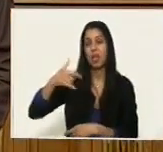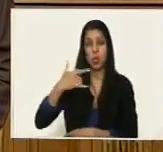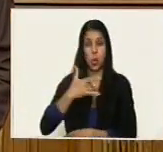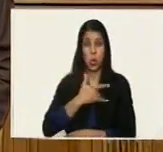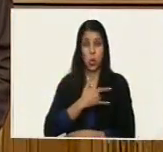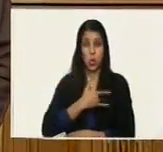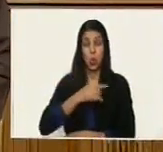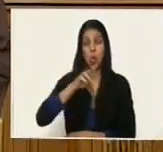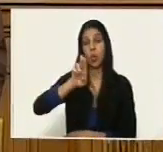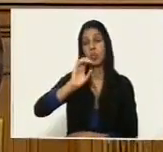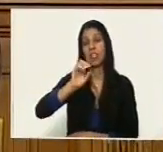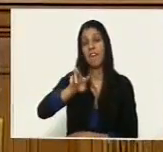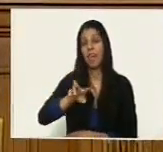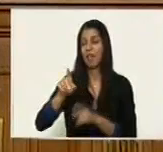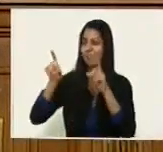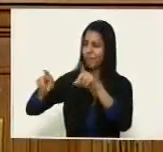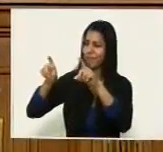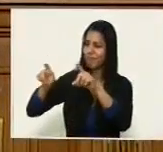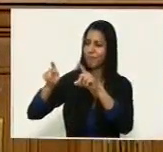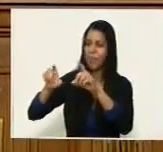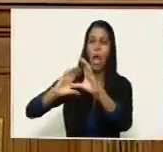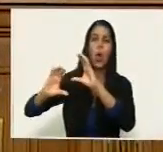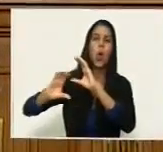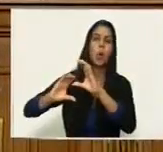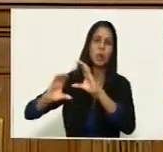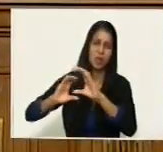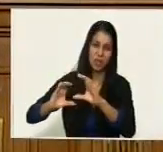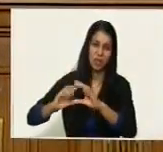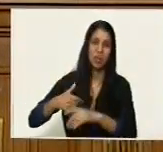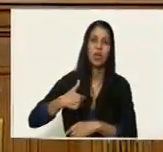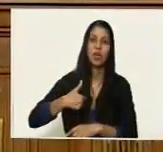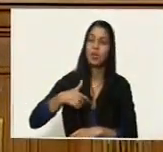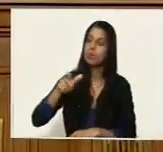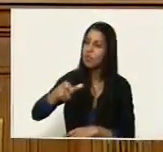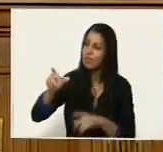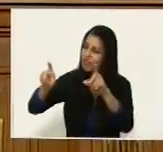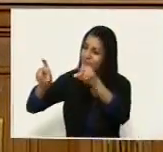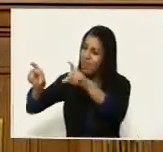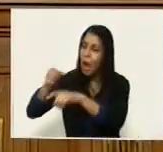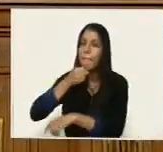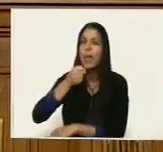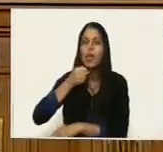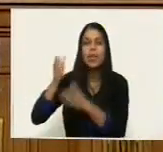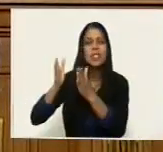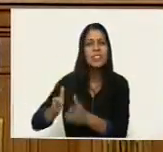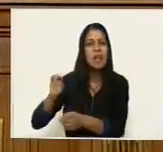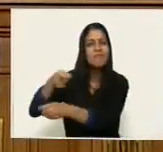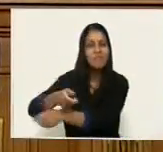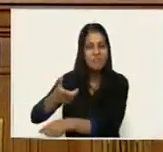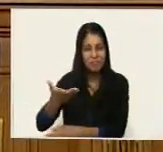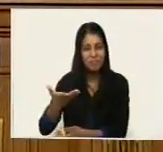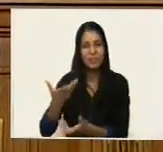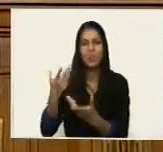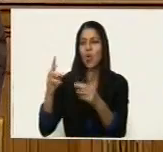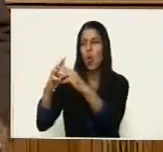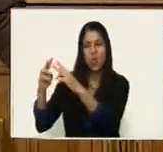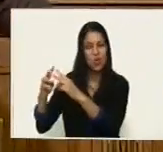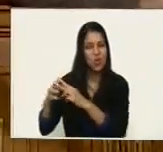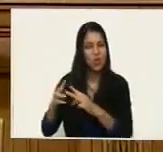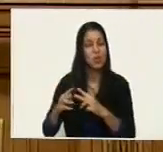Social de la UCB, y por lo tanto yo he formado muchos periodistas, entre